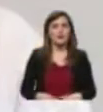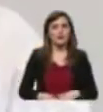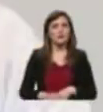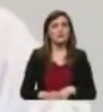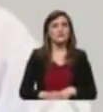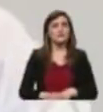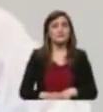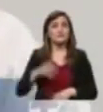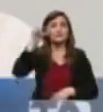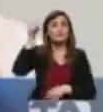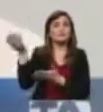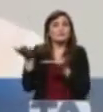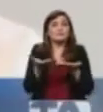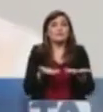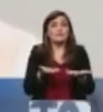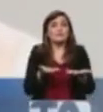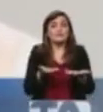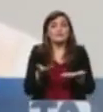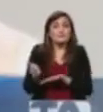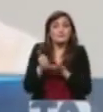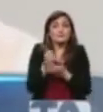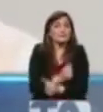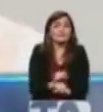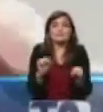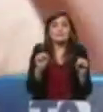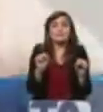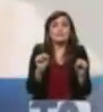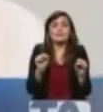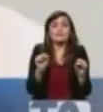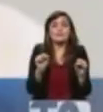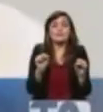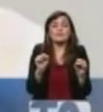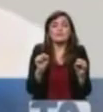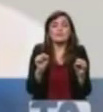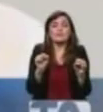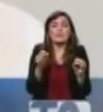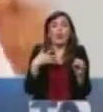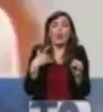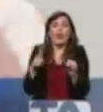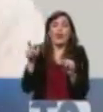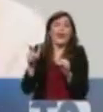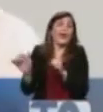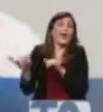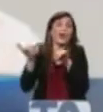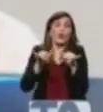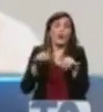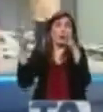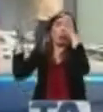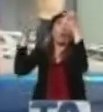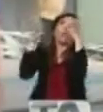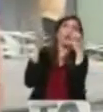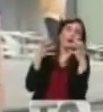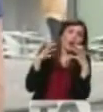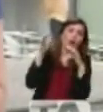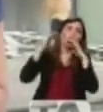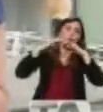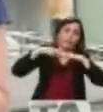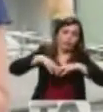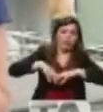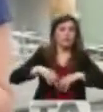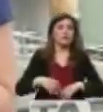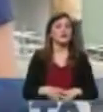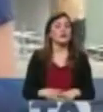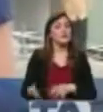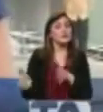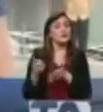¿Qué es lo que nos da el gobierno? En vez de darnos una boya o un salvavidas, nos da una roca inmensa, nos tira un saco de cemento. Por otro lado, están quienes